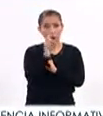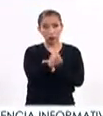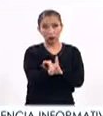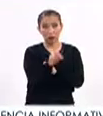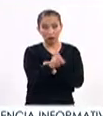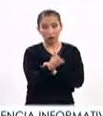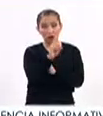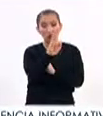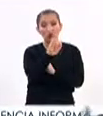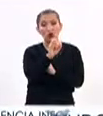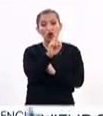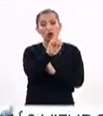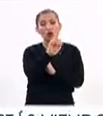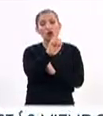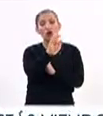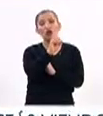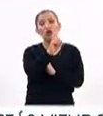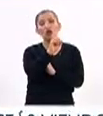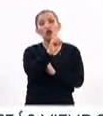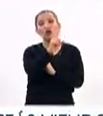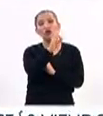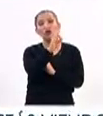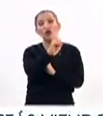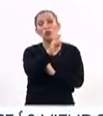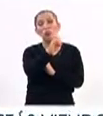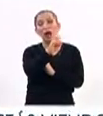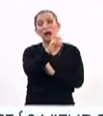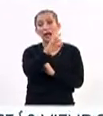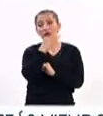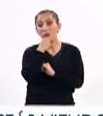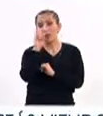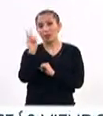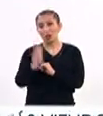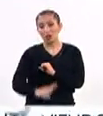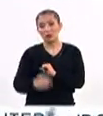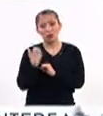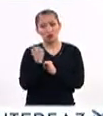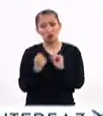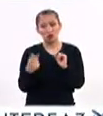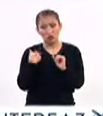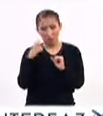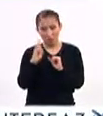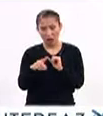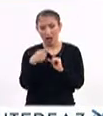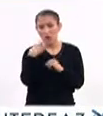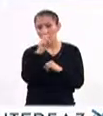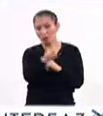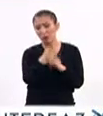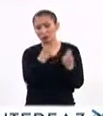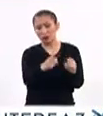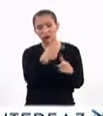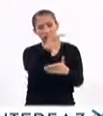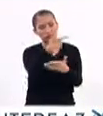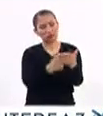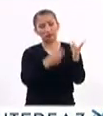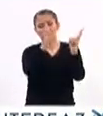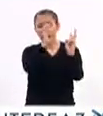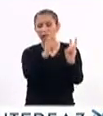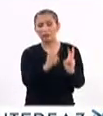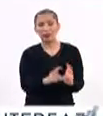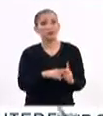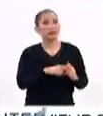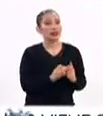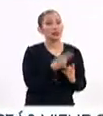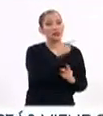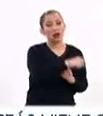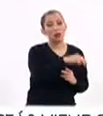domingo Rodolfo Barraez, un joven venezolano muy talentoso. Entonces lo recomiendo ampliamente este concierto del domingo. El programa